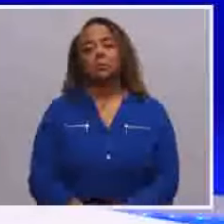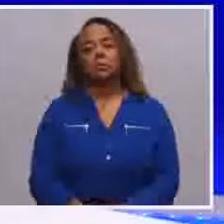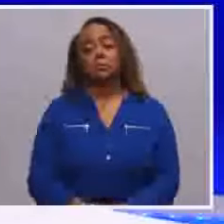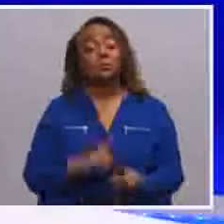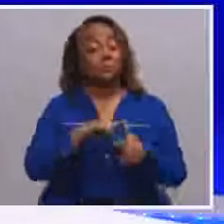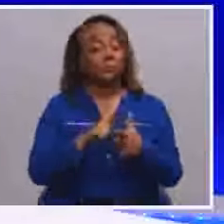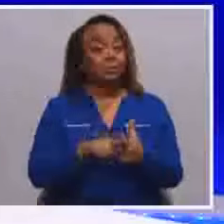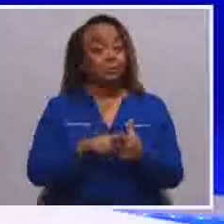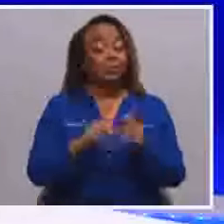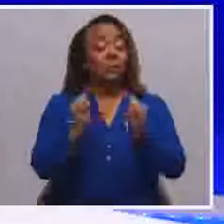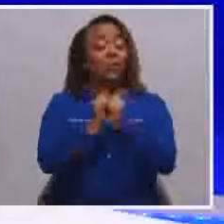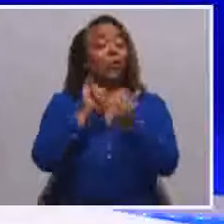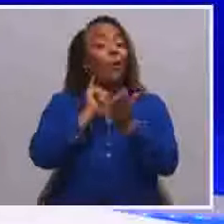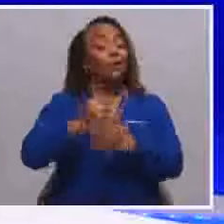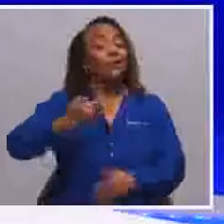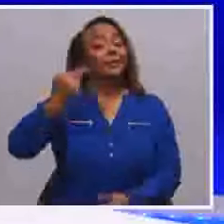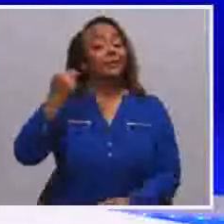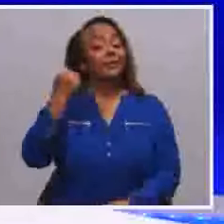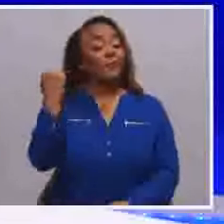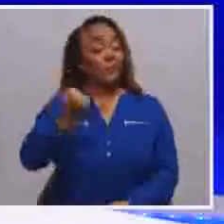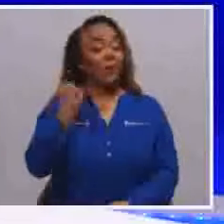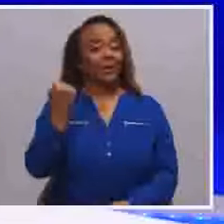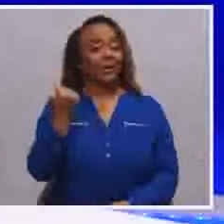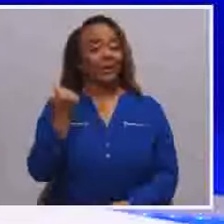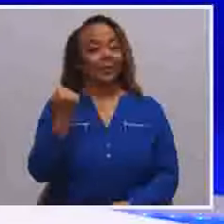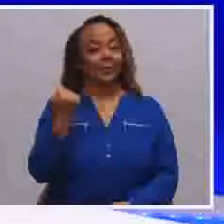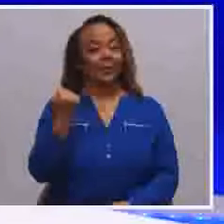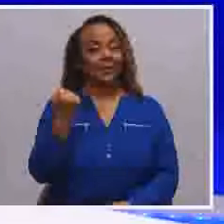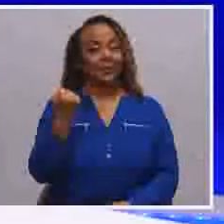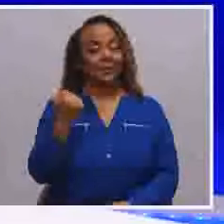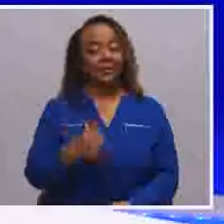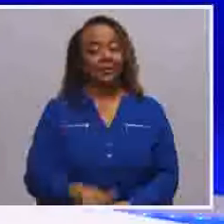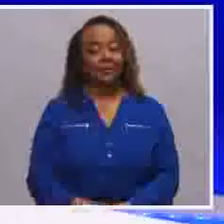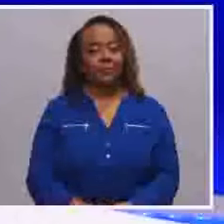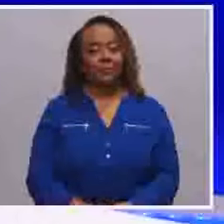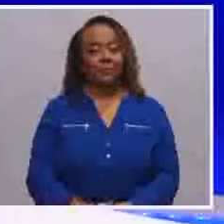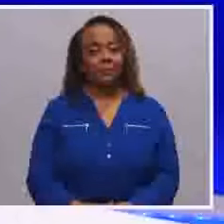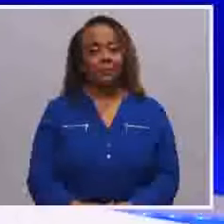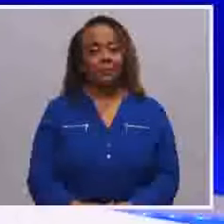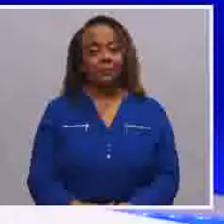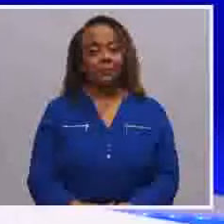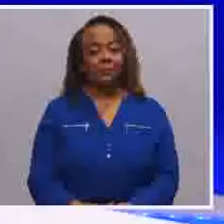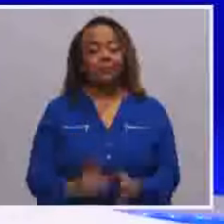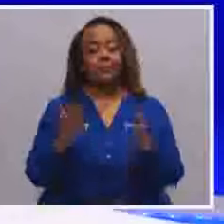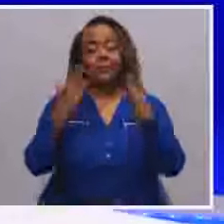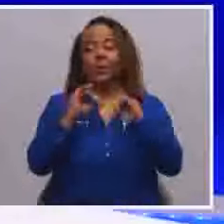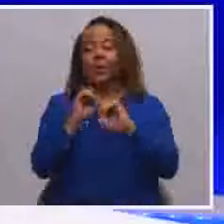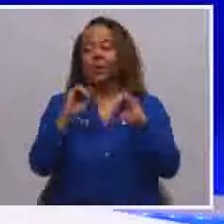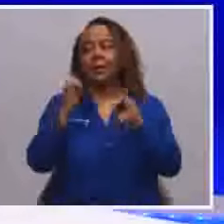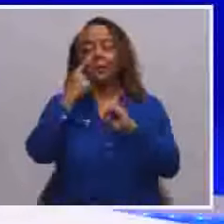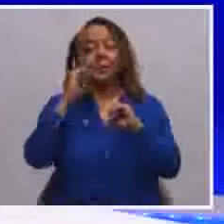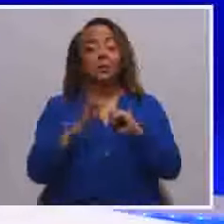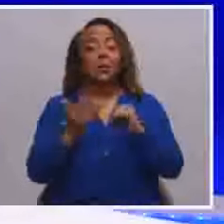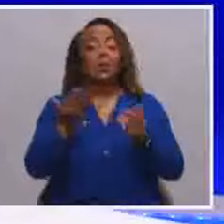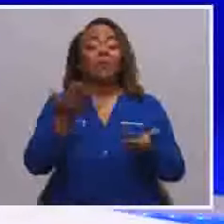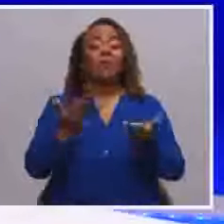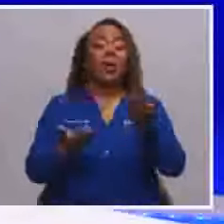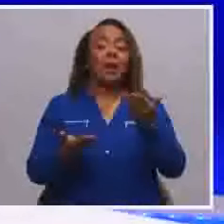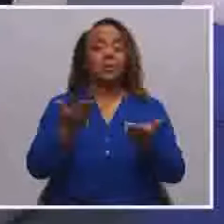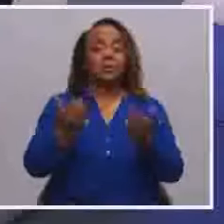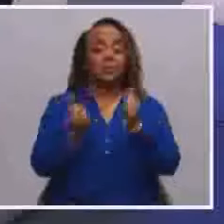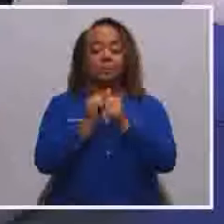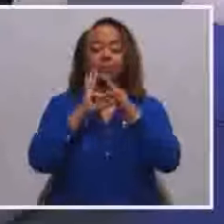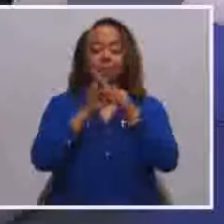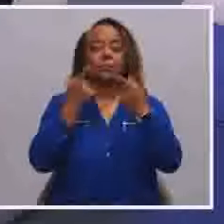entonces con ese antecedente tan fuerte no hay pero ni siquiera algo parecido a un bance con